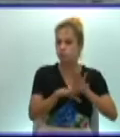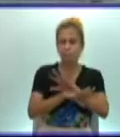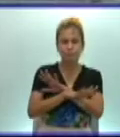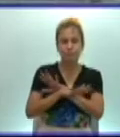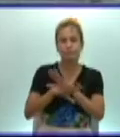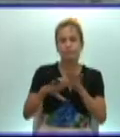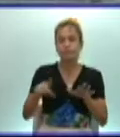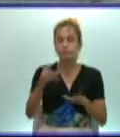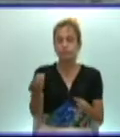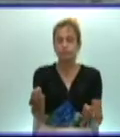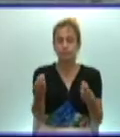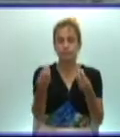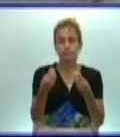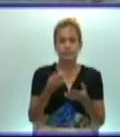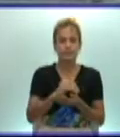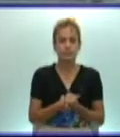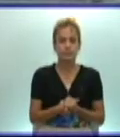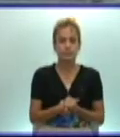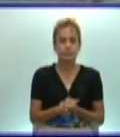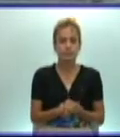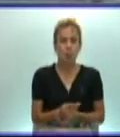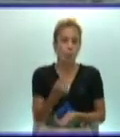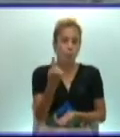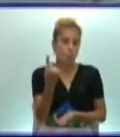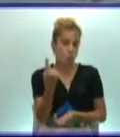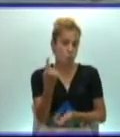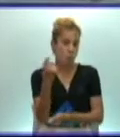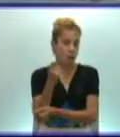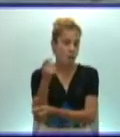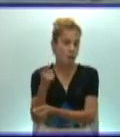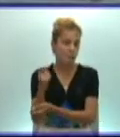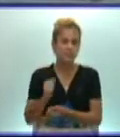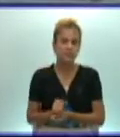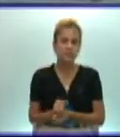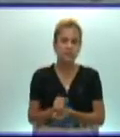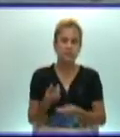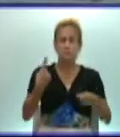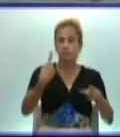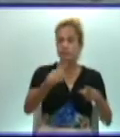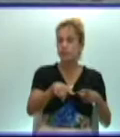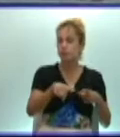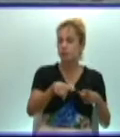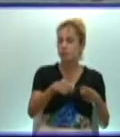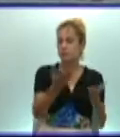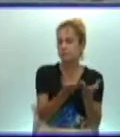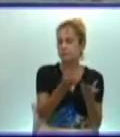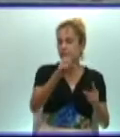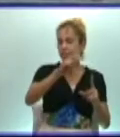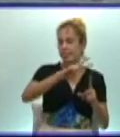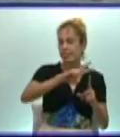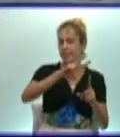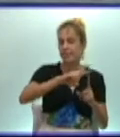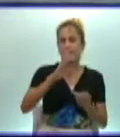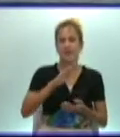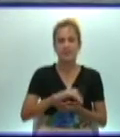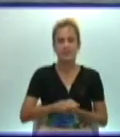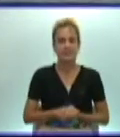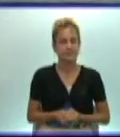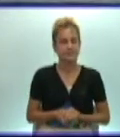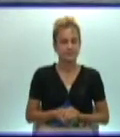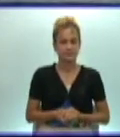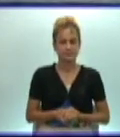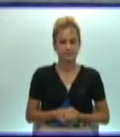ustedes han recibido, unos con sus docentes en sus escuelas y otros a través de estos